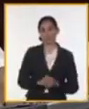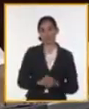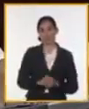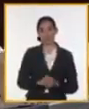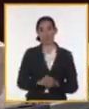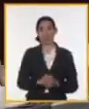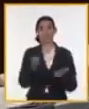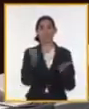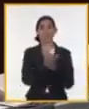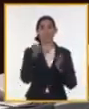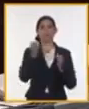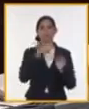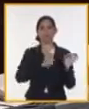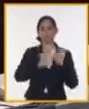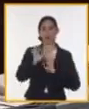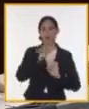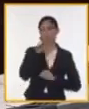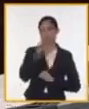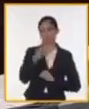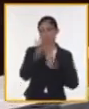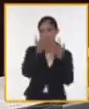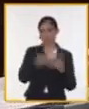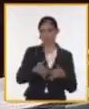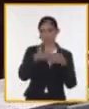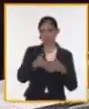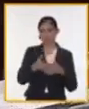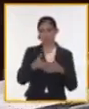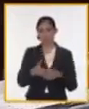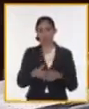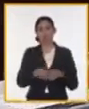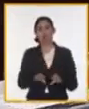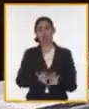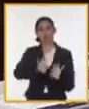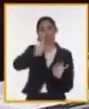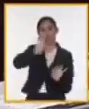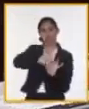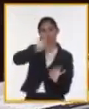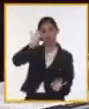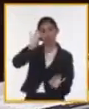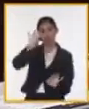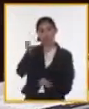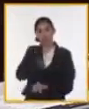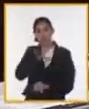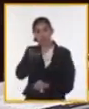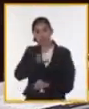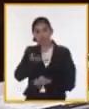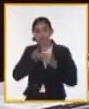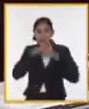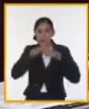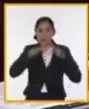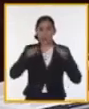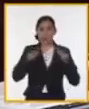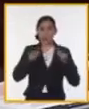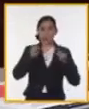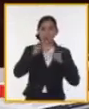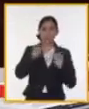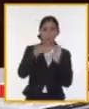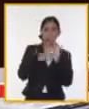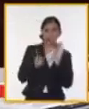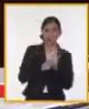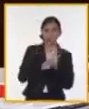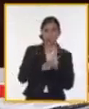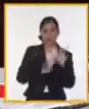azucarera. Yo creo que en el informe aparece bien reflejado las medidas que se han